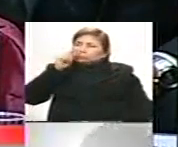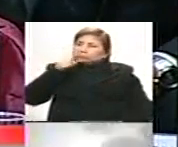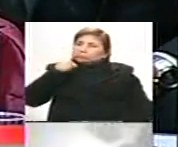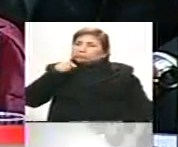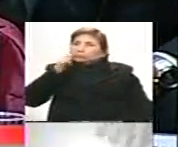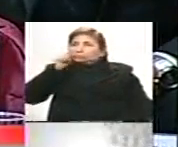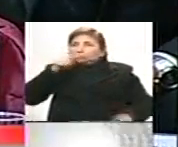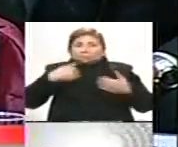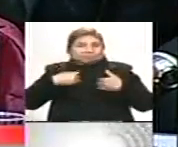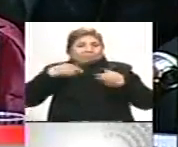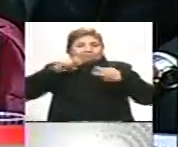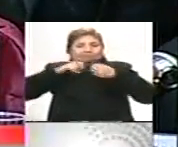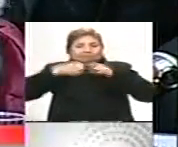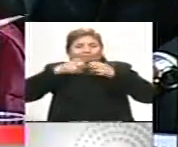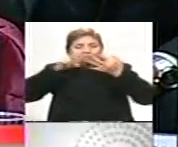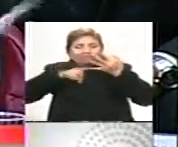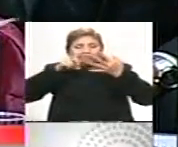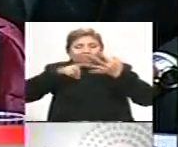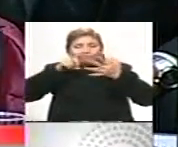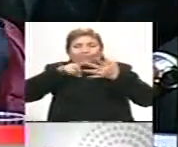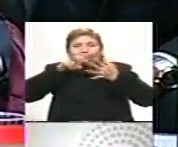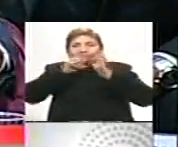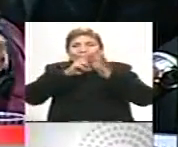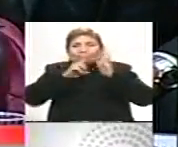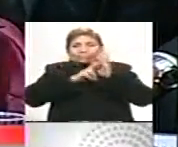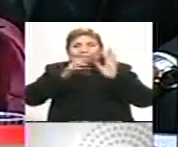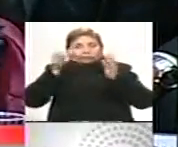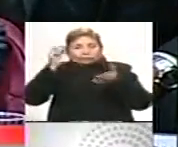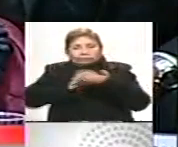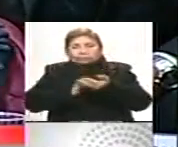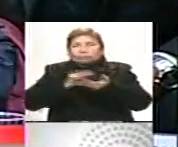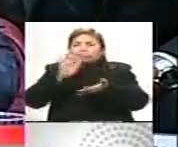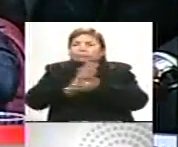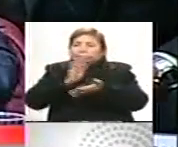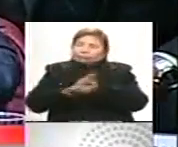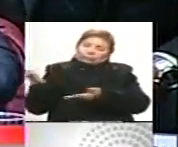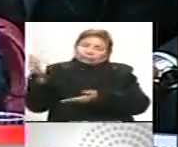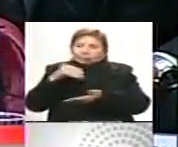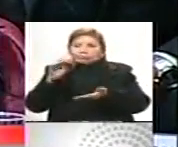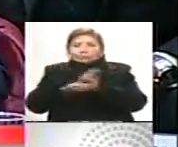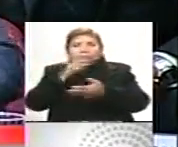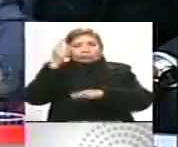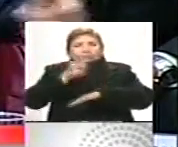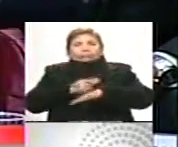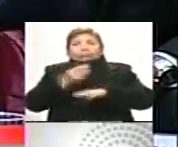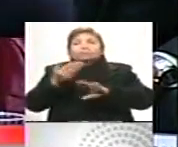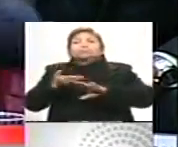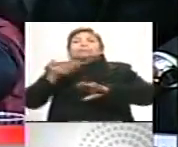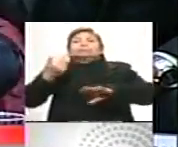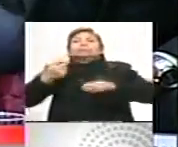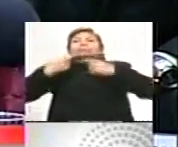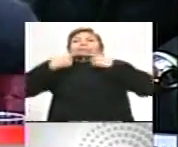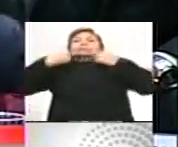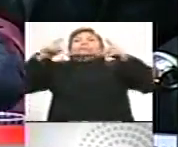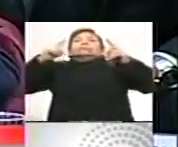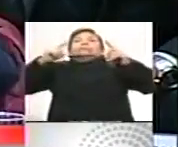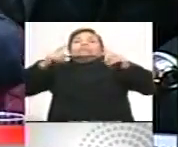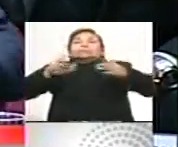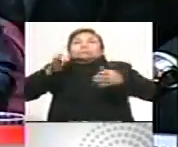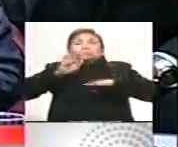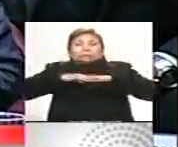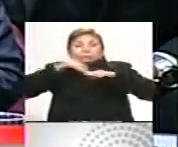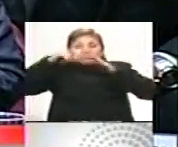tiene usted problemas con tal o cual requisito. Vuelva a presentar usted su demanda antes de pronunciarme sobre el fondo